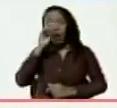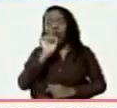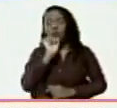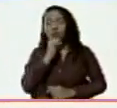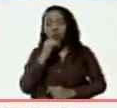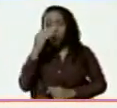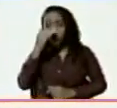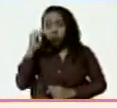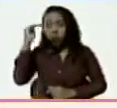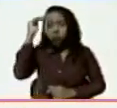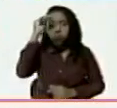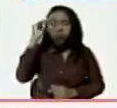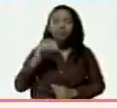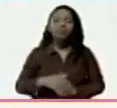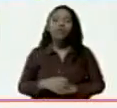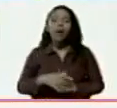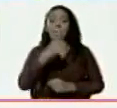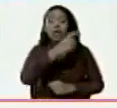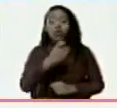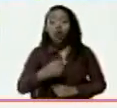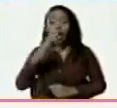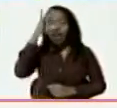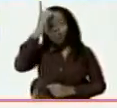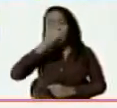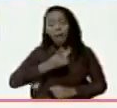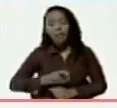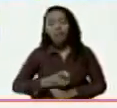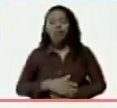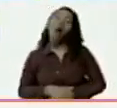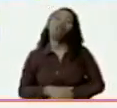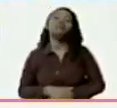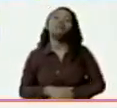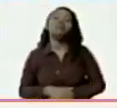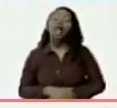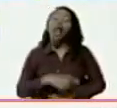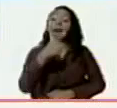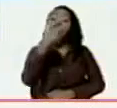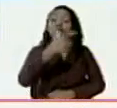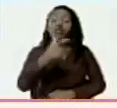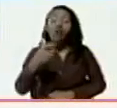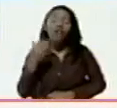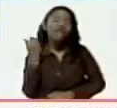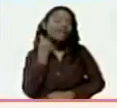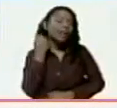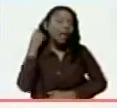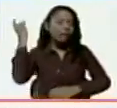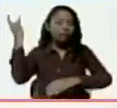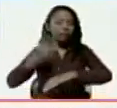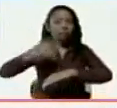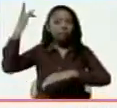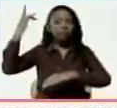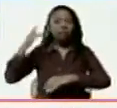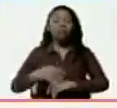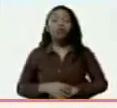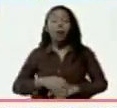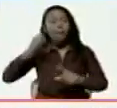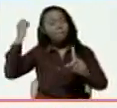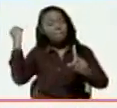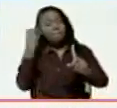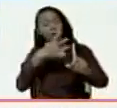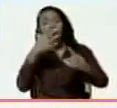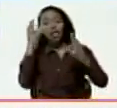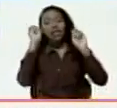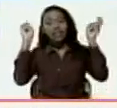en las personas con en las personas con enfermedades crónicas el impacto en materia